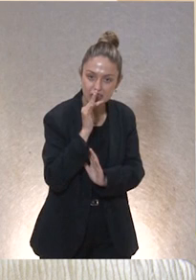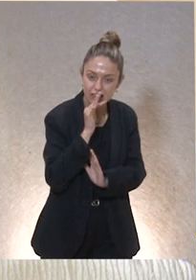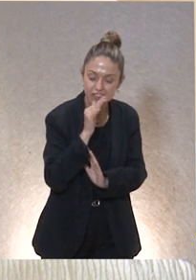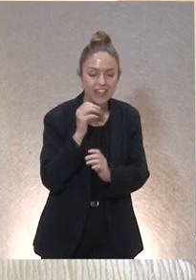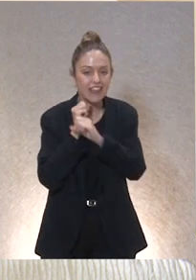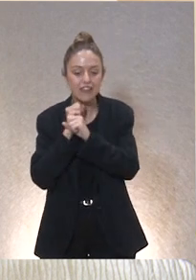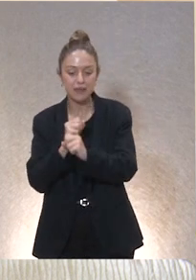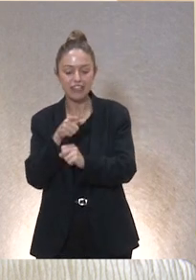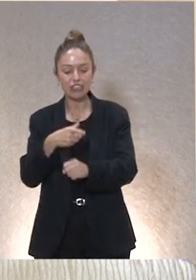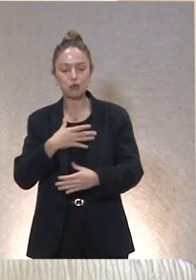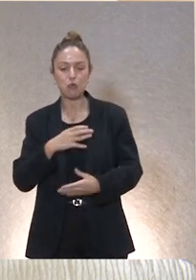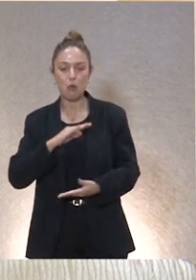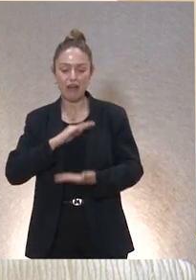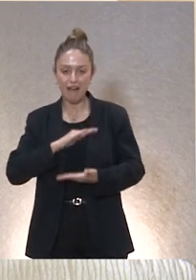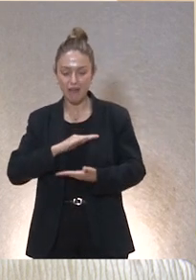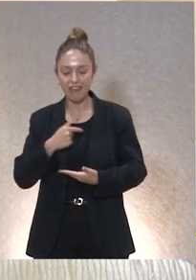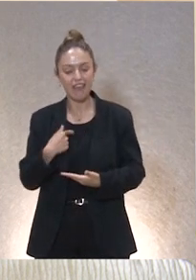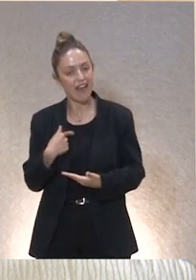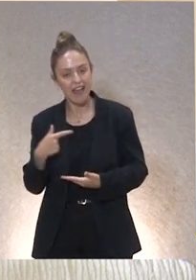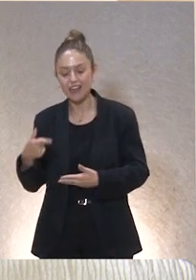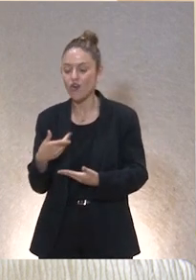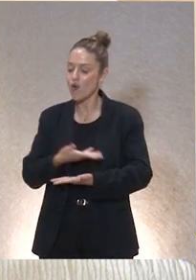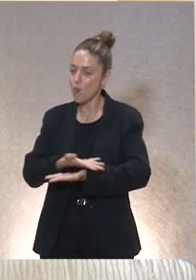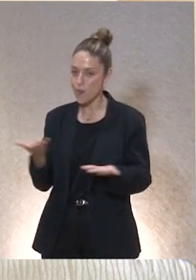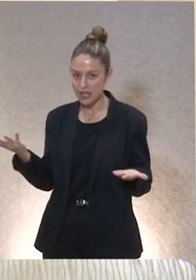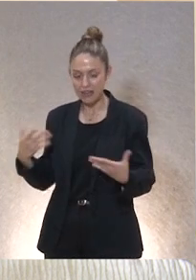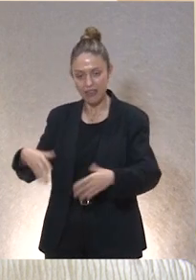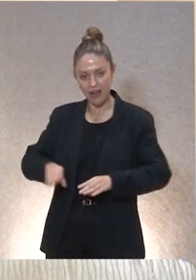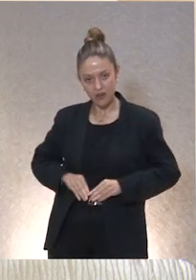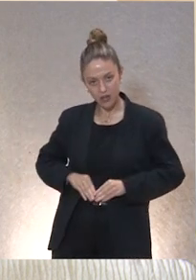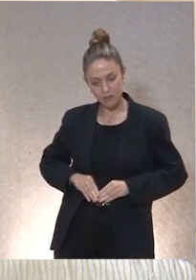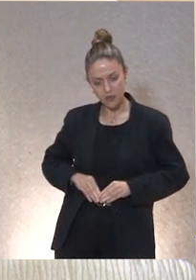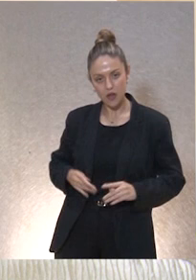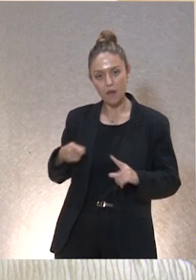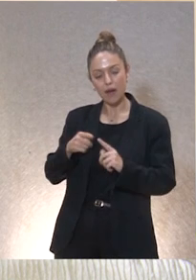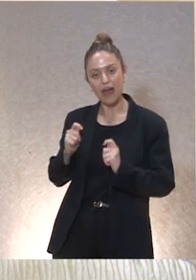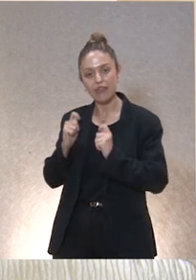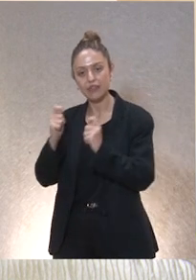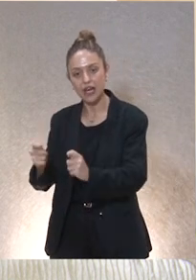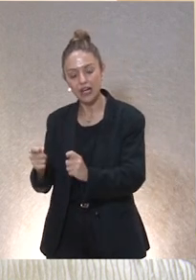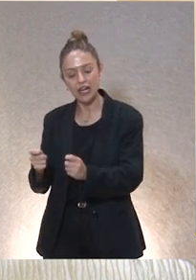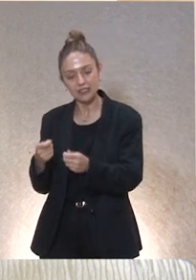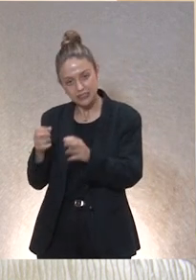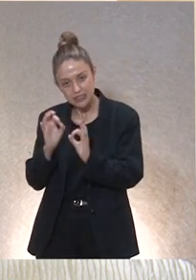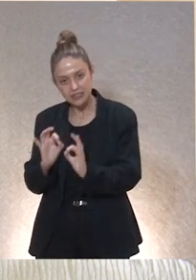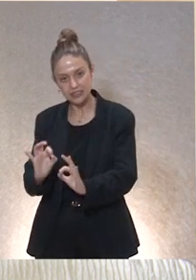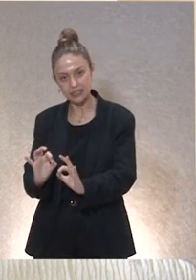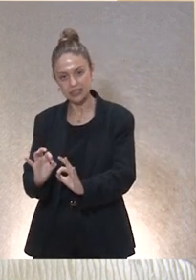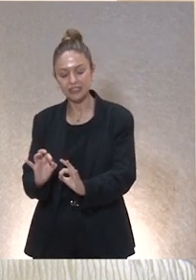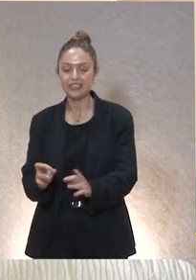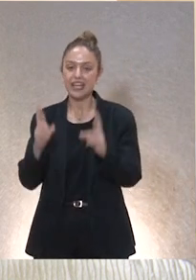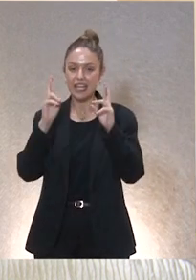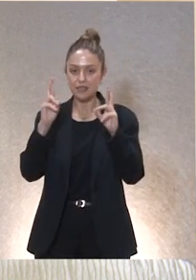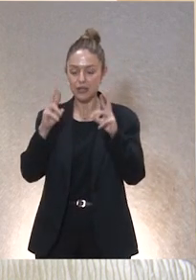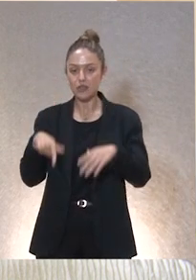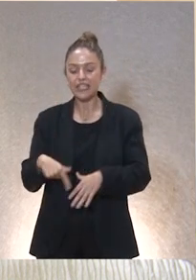capacidades que acogemos con gratitud y humildad para darlas o ofrecerlas cuando se precise Así que espero